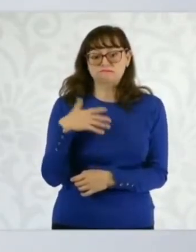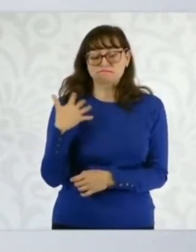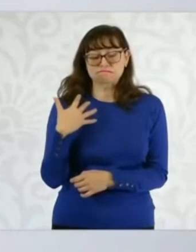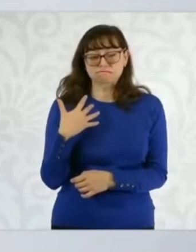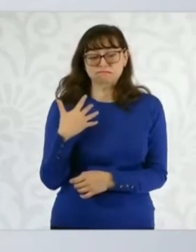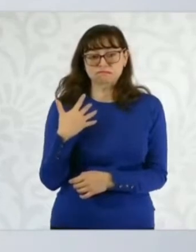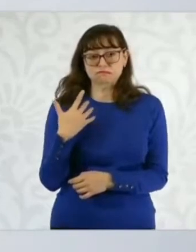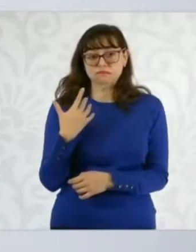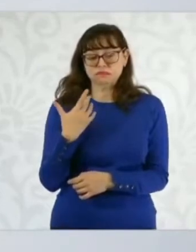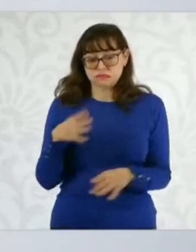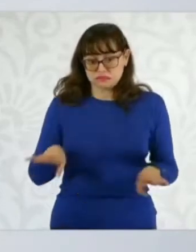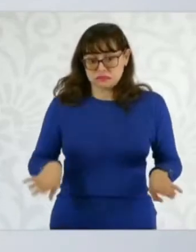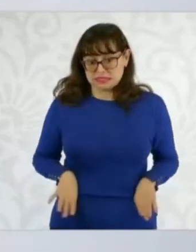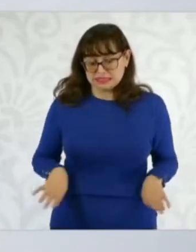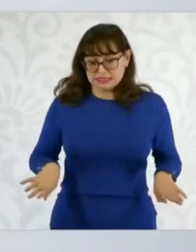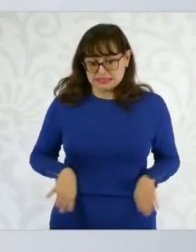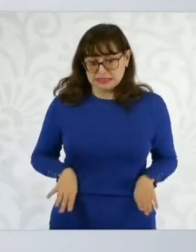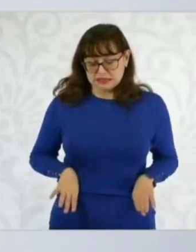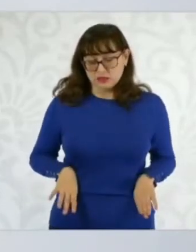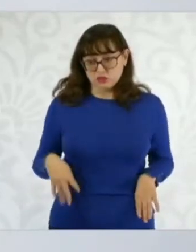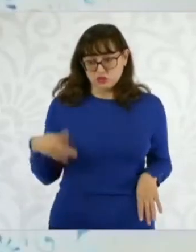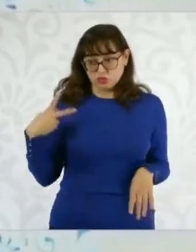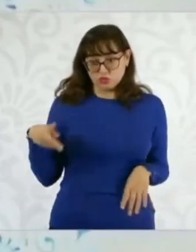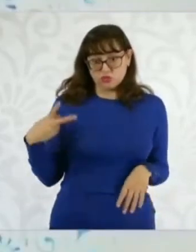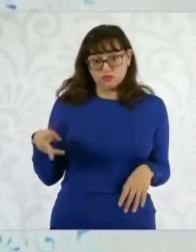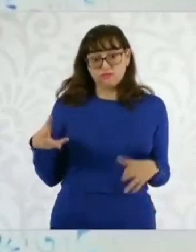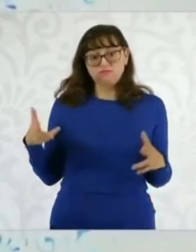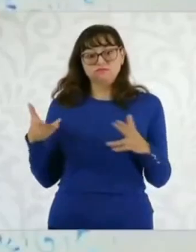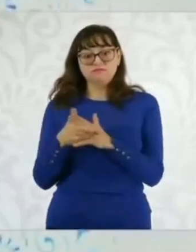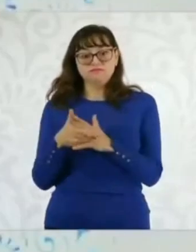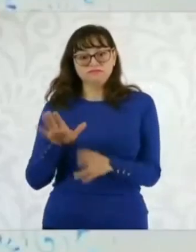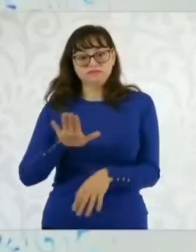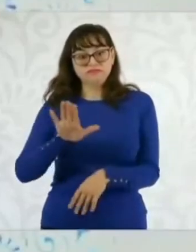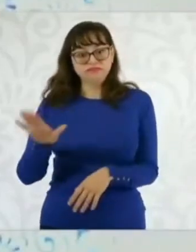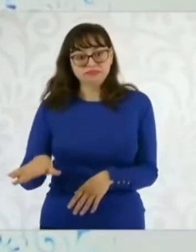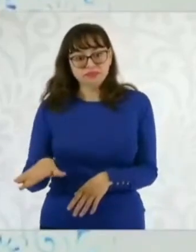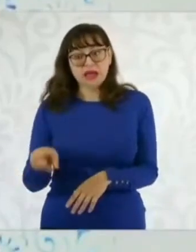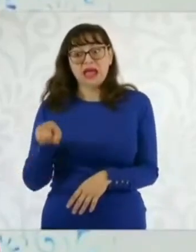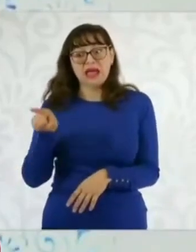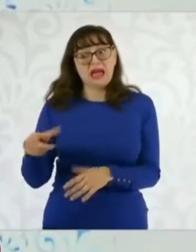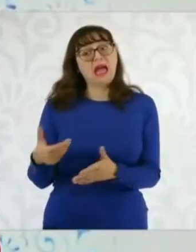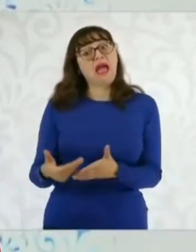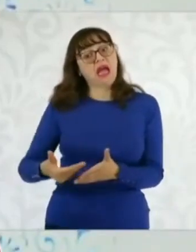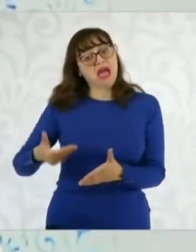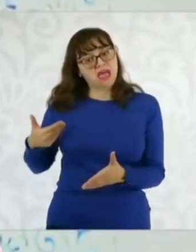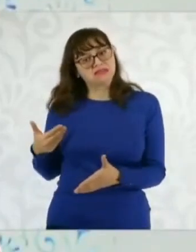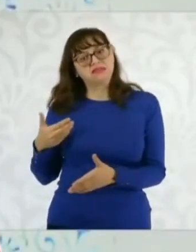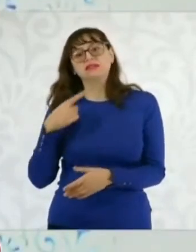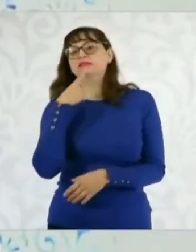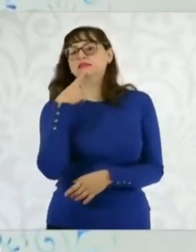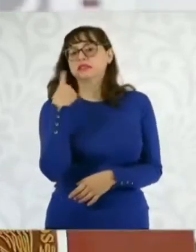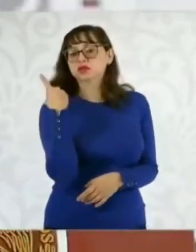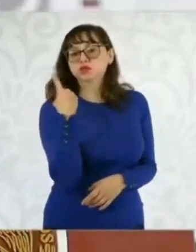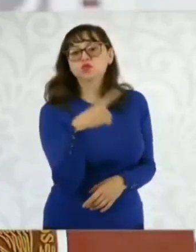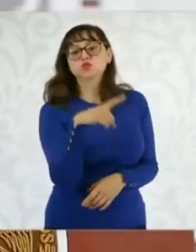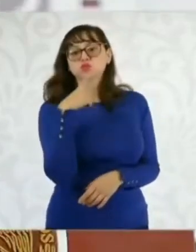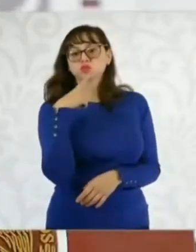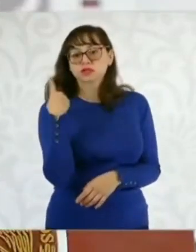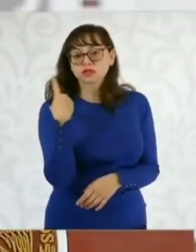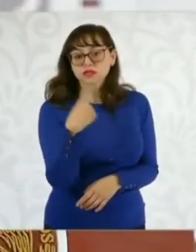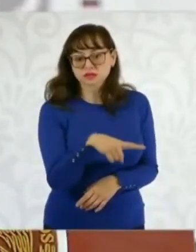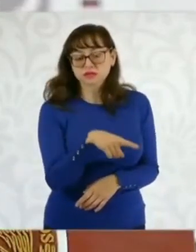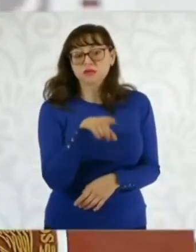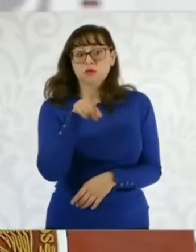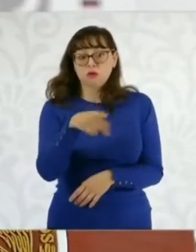asesinada por la pareja y ella ya había denunciado a la pareja. Este había